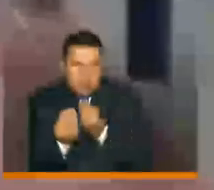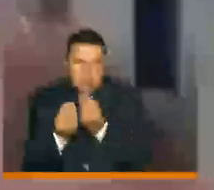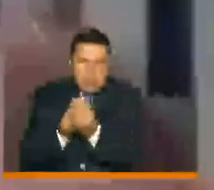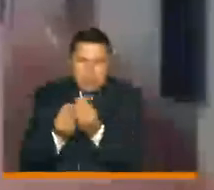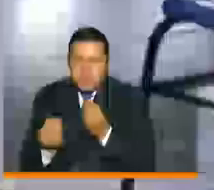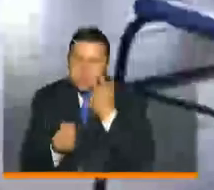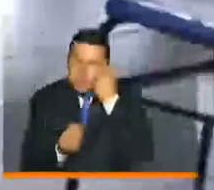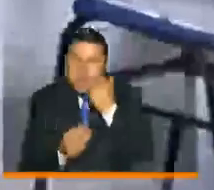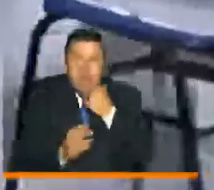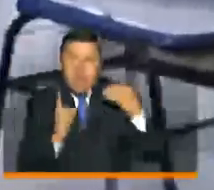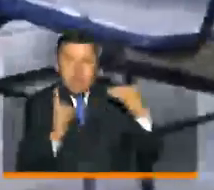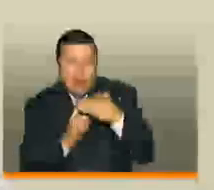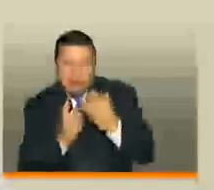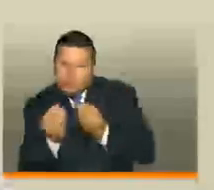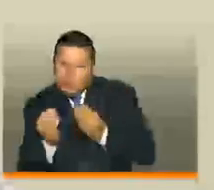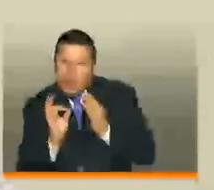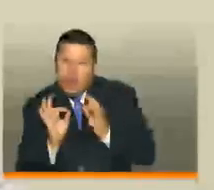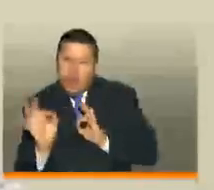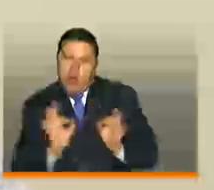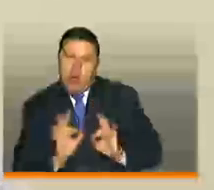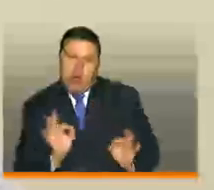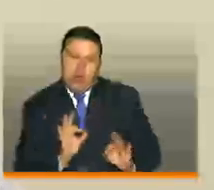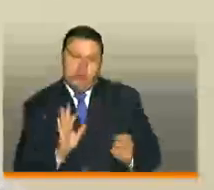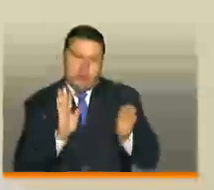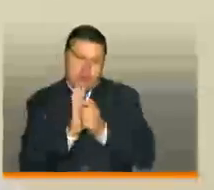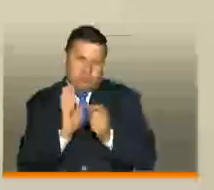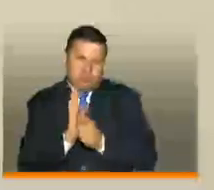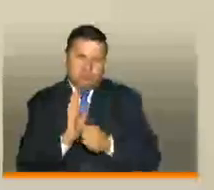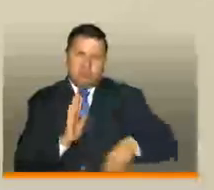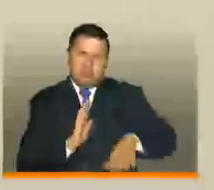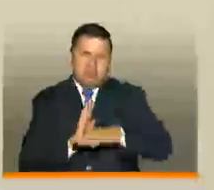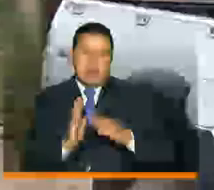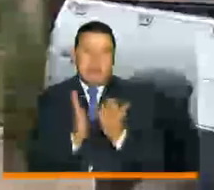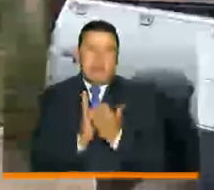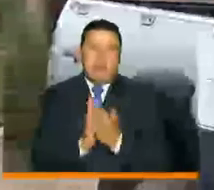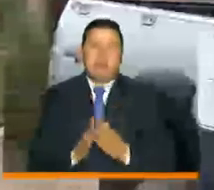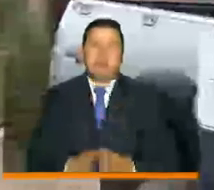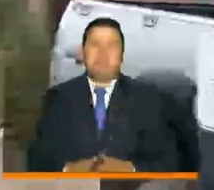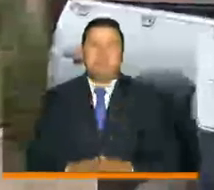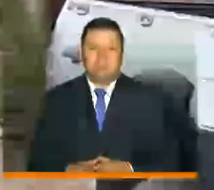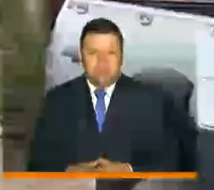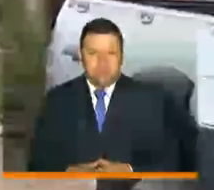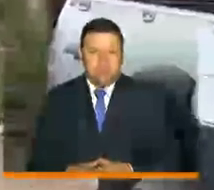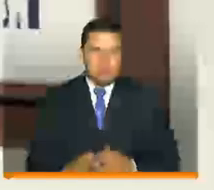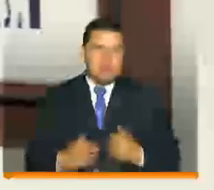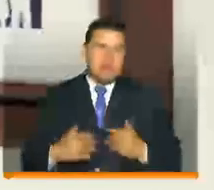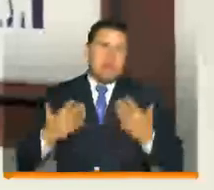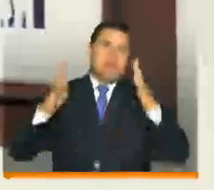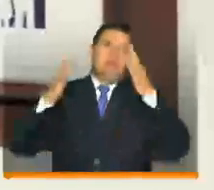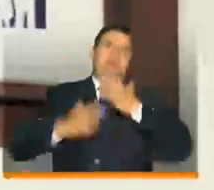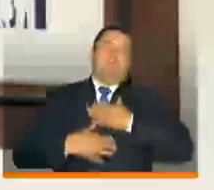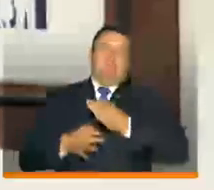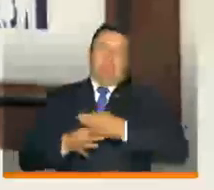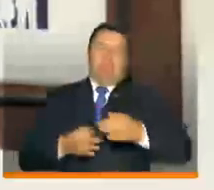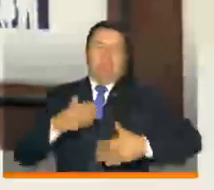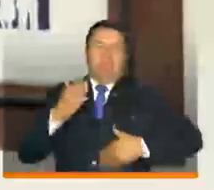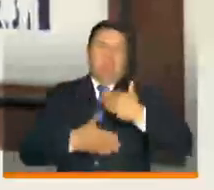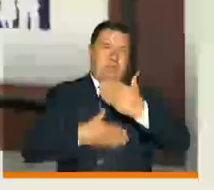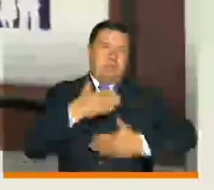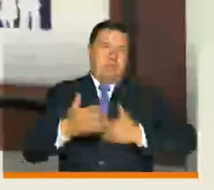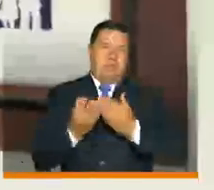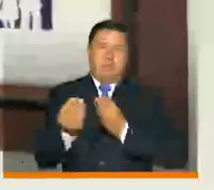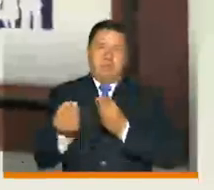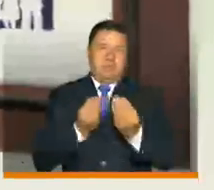prever los riesgos que se puedan presentar en los distintos contextos educativos. Hoy quiero celebrar que en nuestro municipio hemos iniciado el proceso